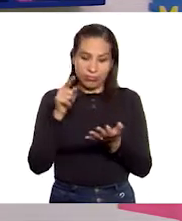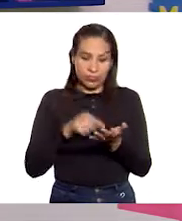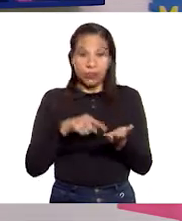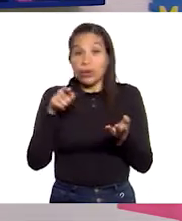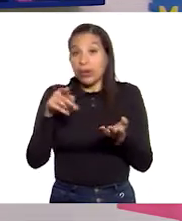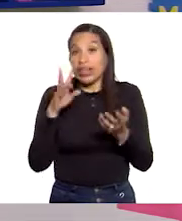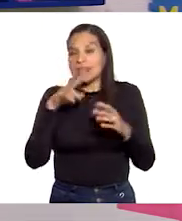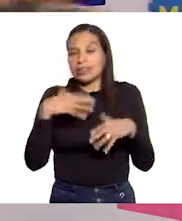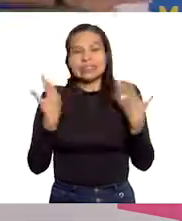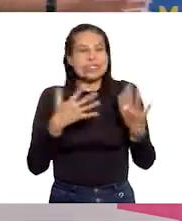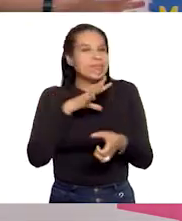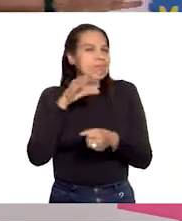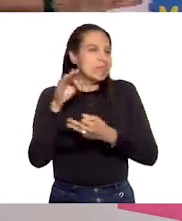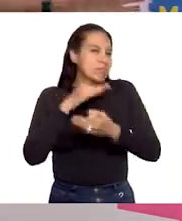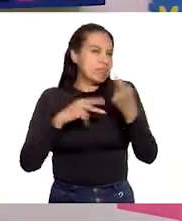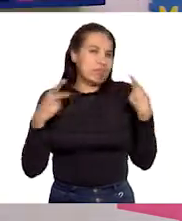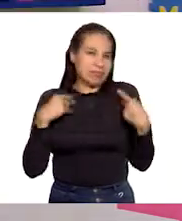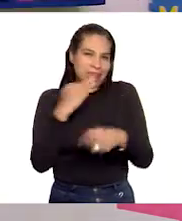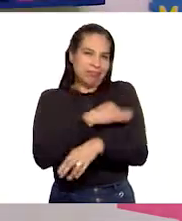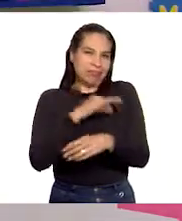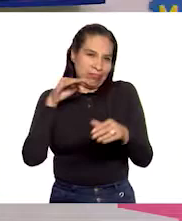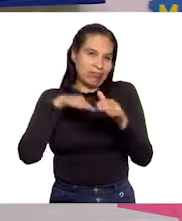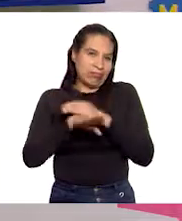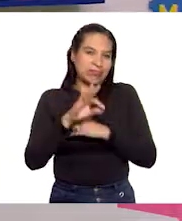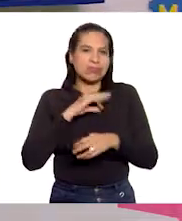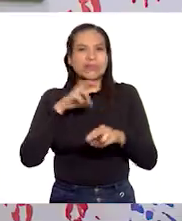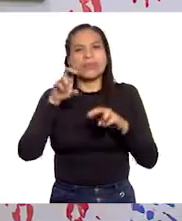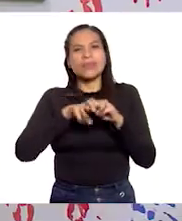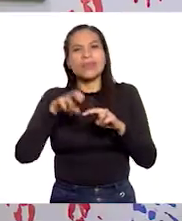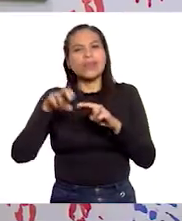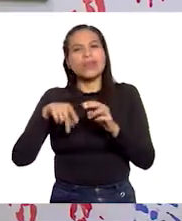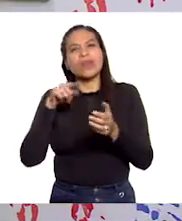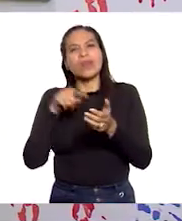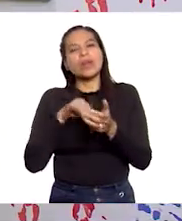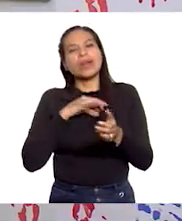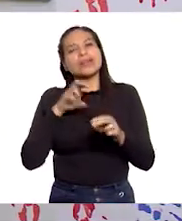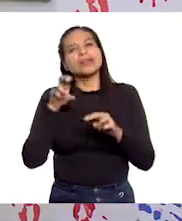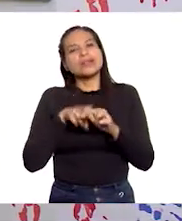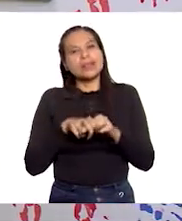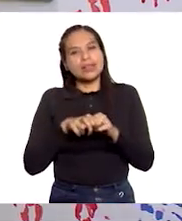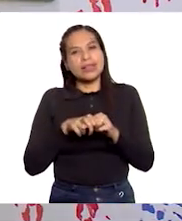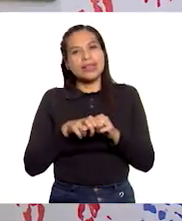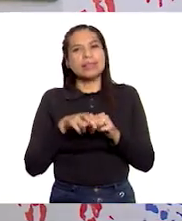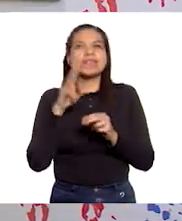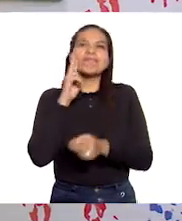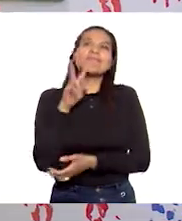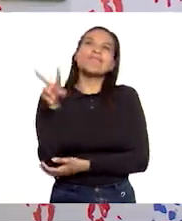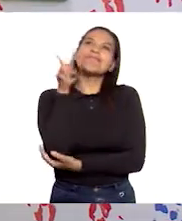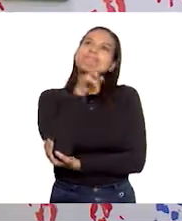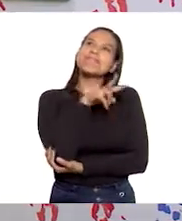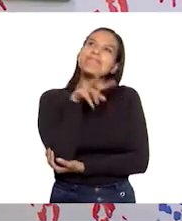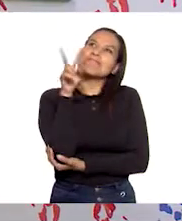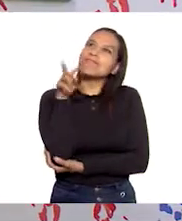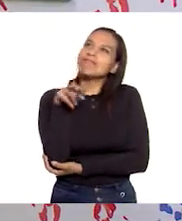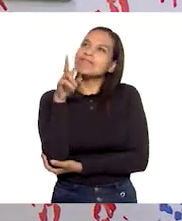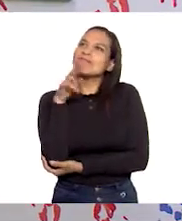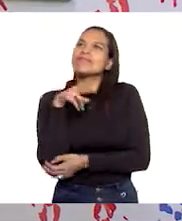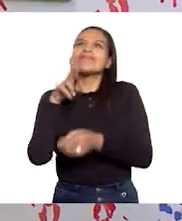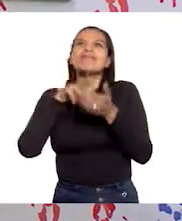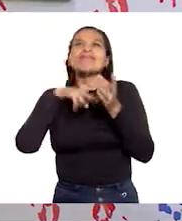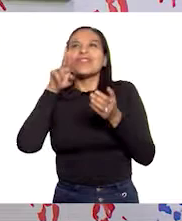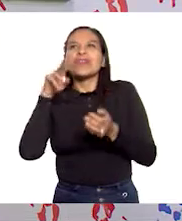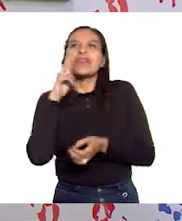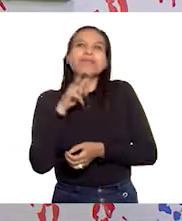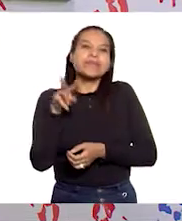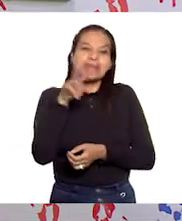lugar donde hay cabida para todos. Y te puedes sentar, ¿eh? Hay lugares donde te puedes sentar a contemplar los murales, las